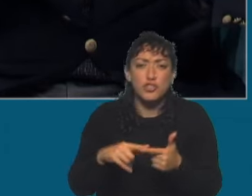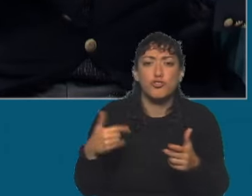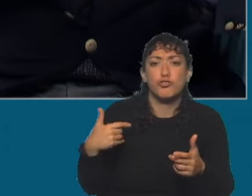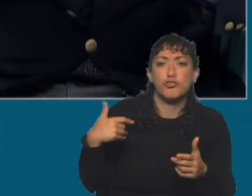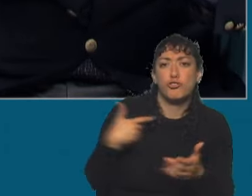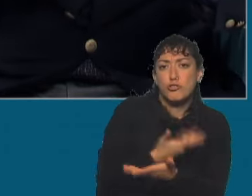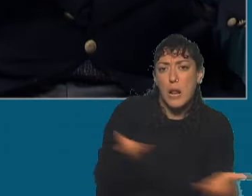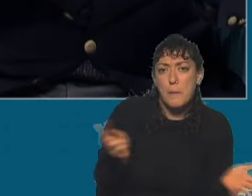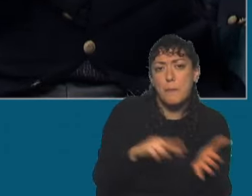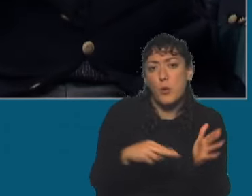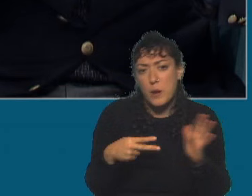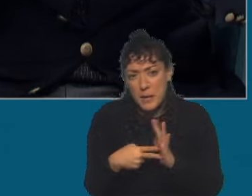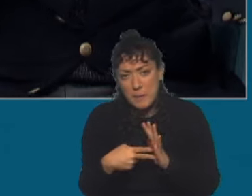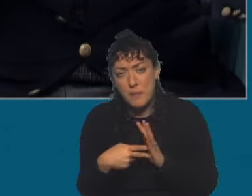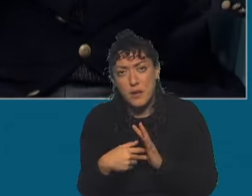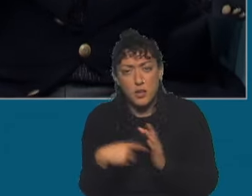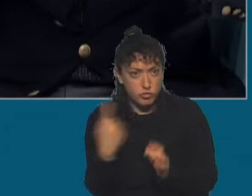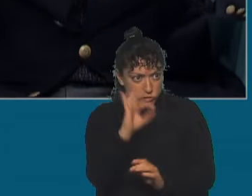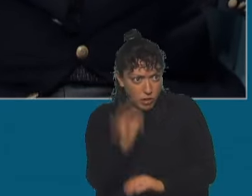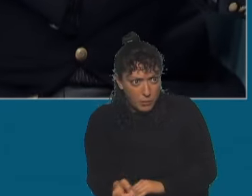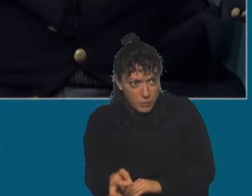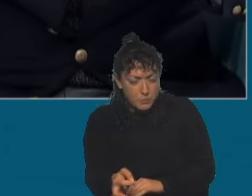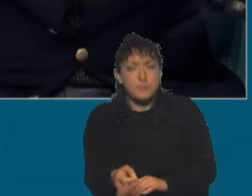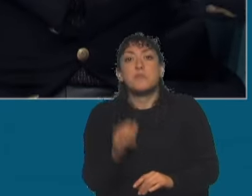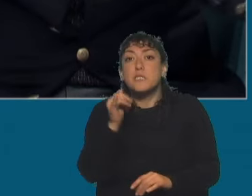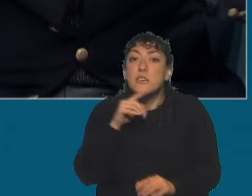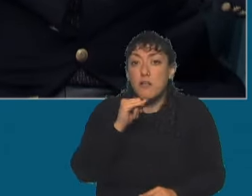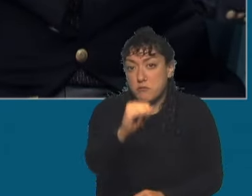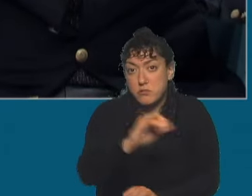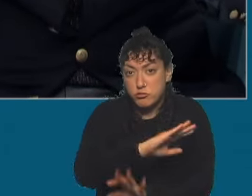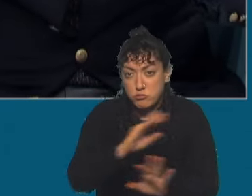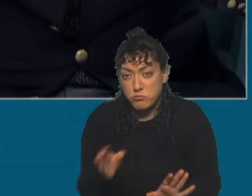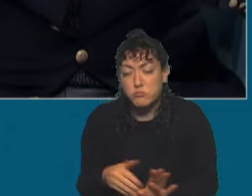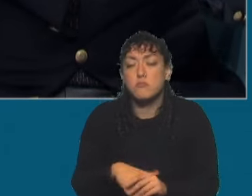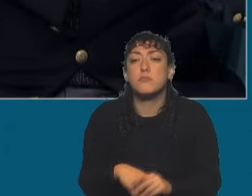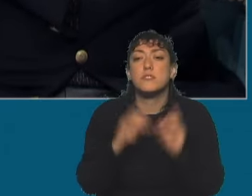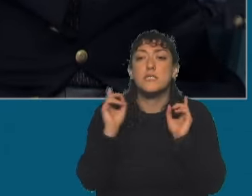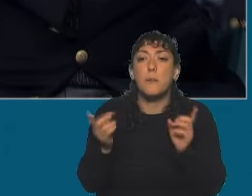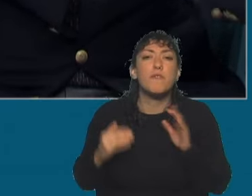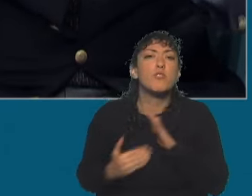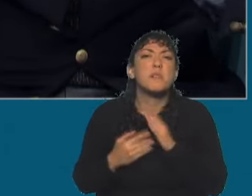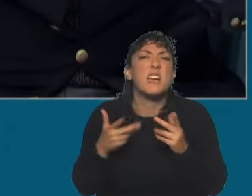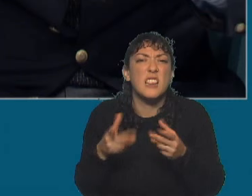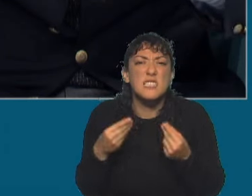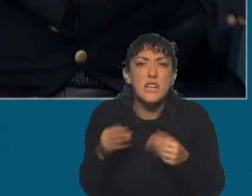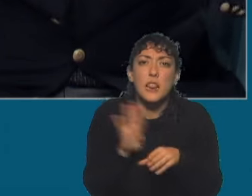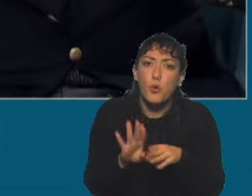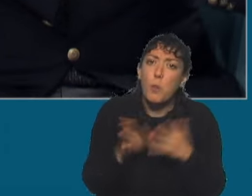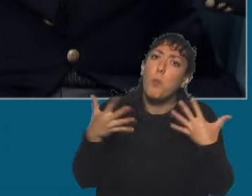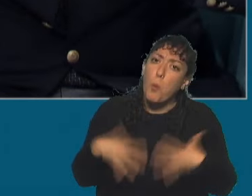sociales. Bueno, ya estaba advertido. Está advirtiendo. Y además, fundamentalmente dice, la deuda es posible que no se pueda